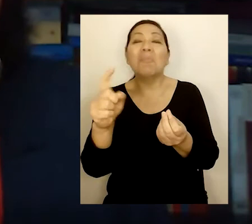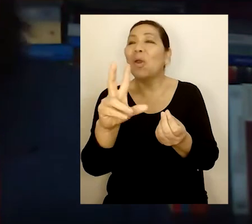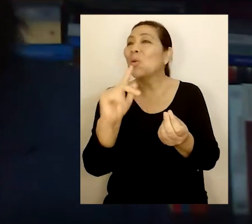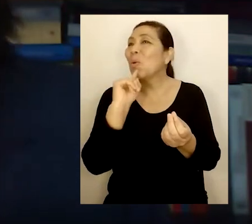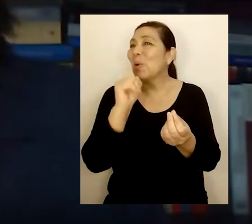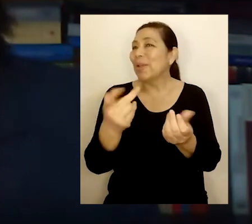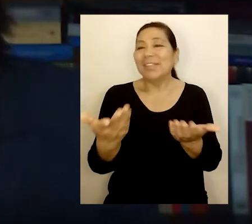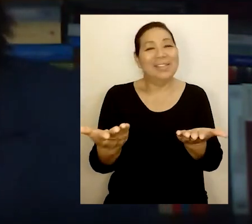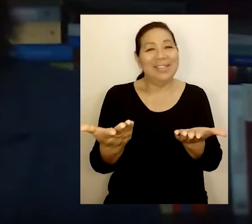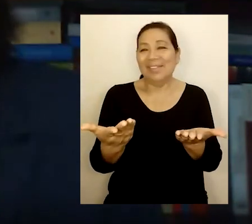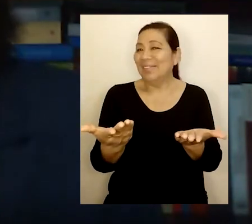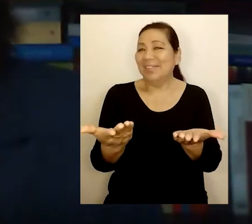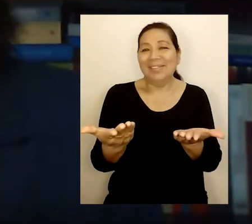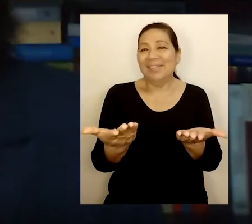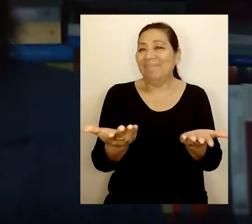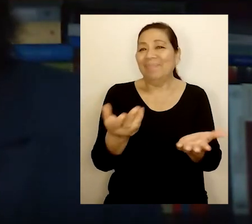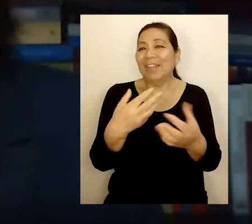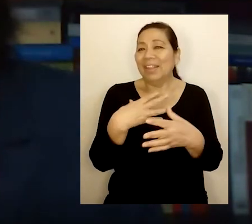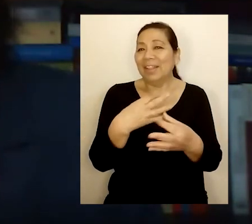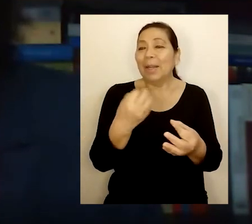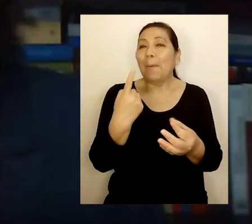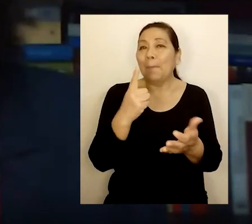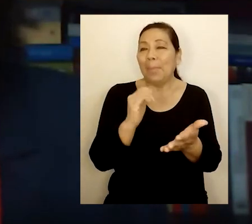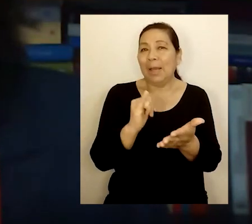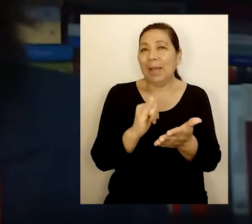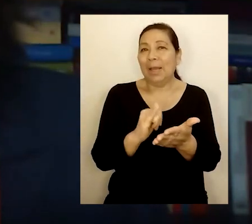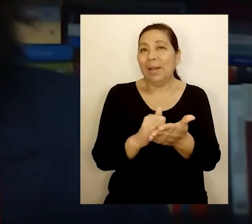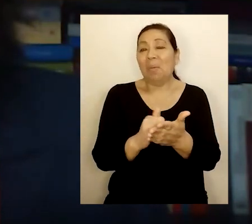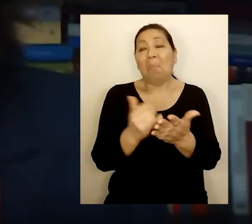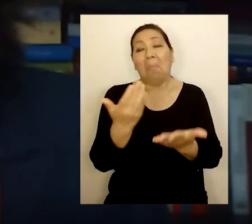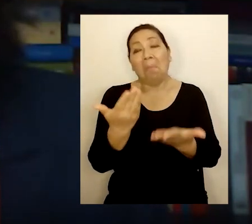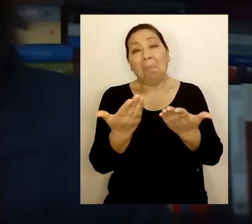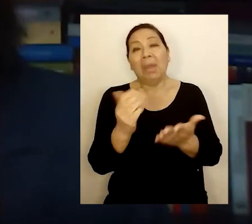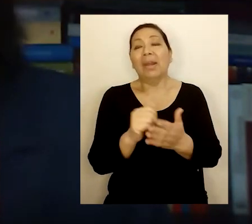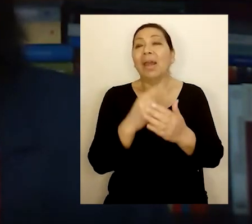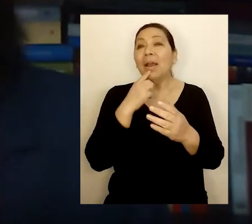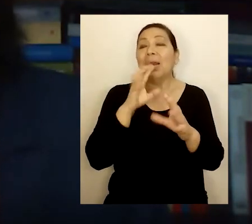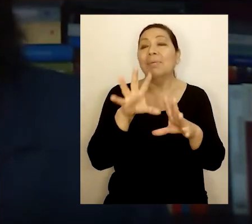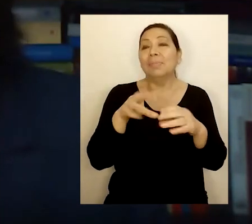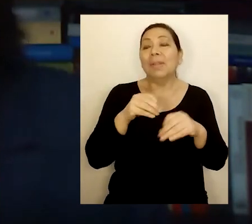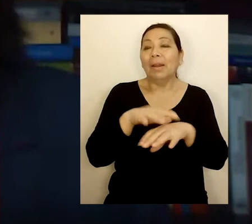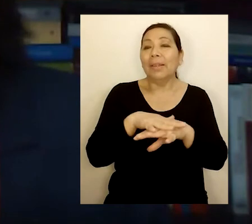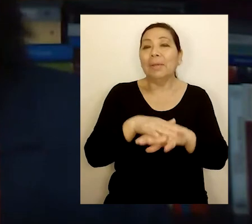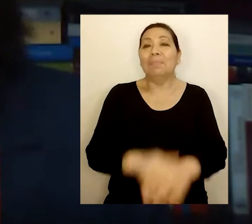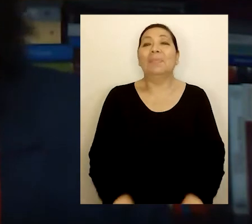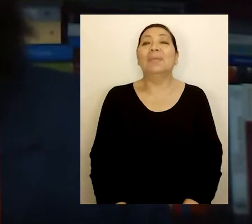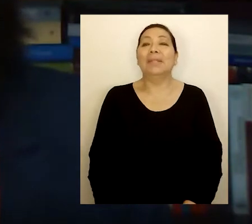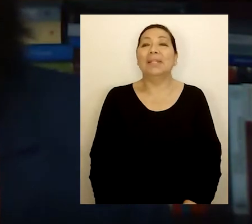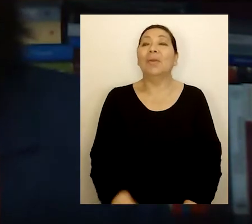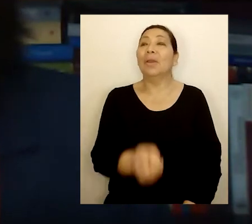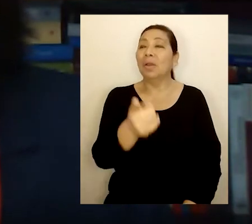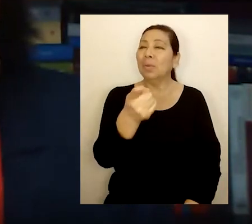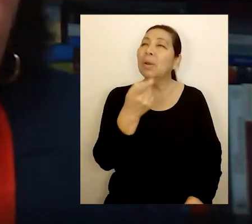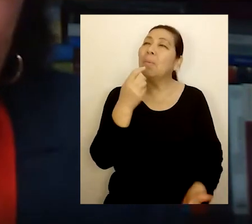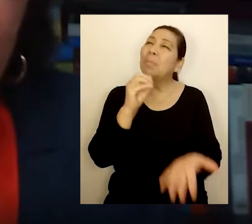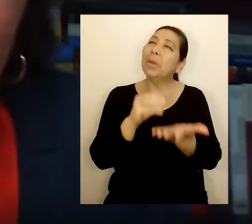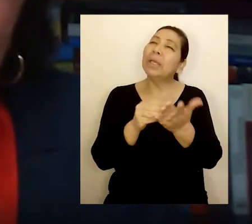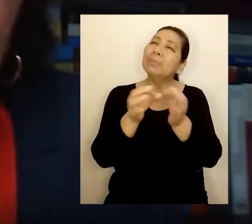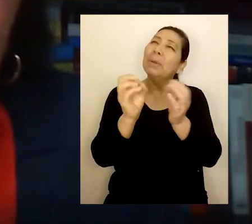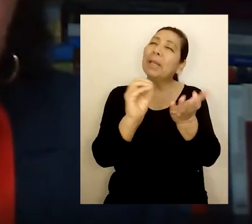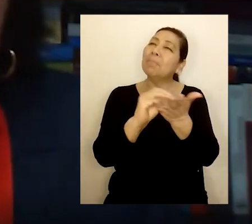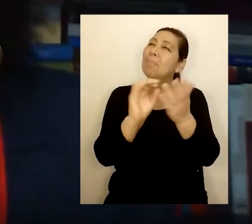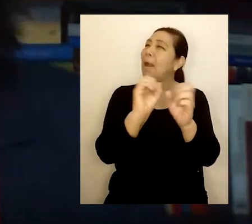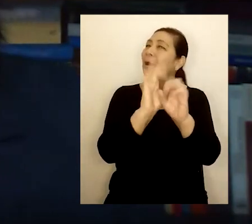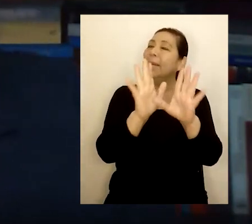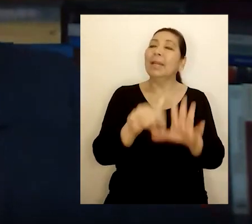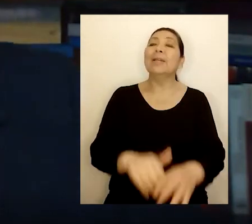que no es un caso interesante a por lo menos a admitir a trámite. Esa parte quisiera que me aclare el